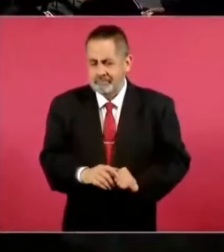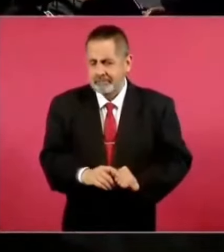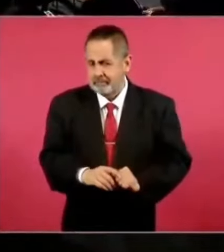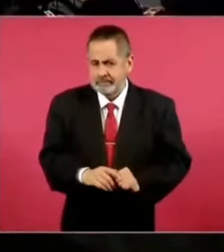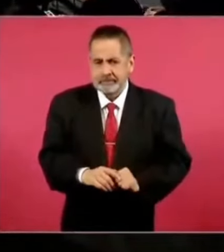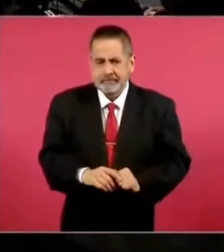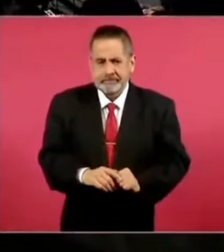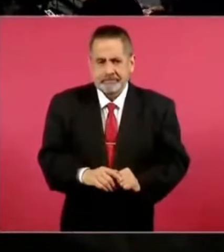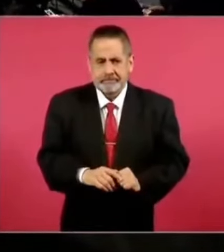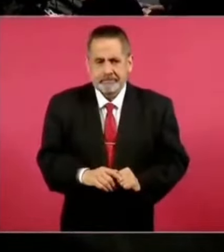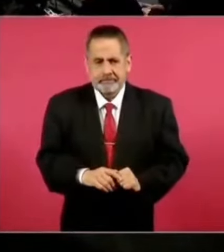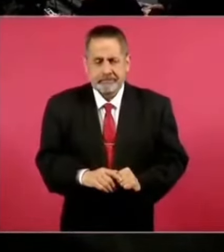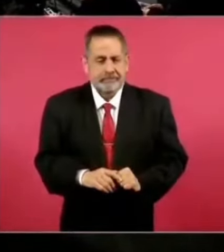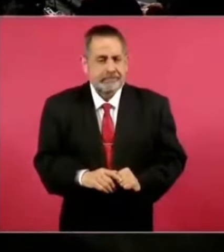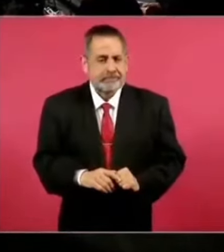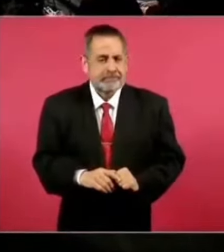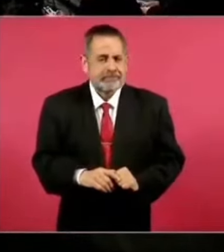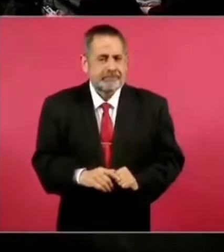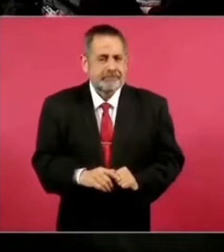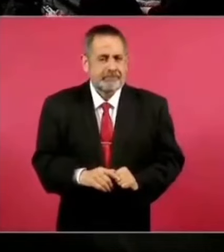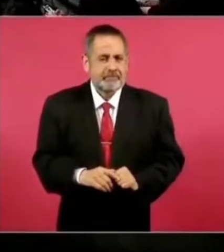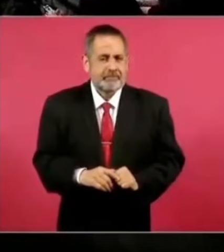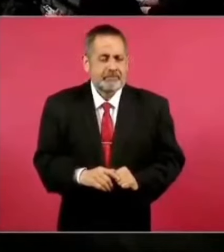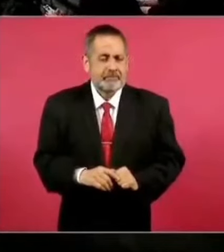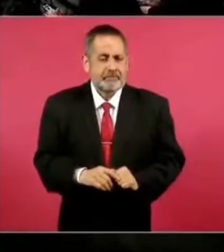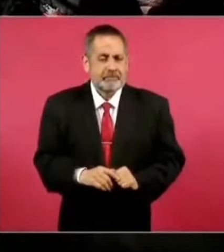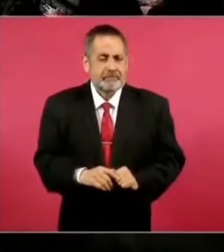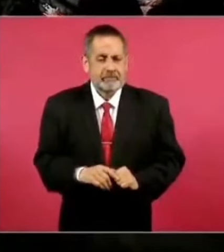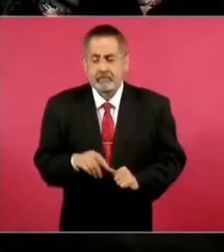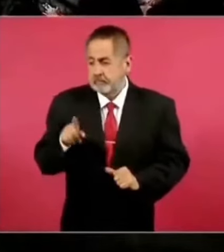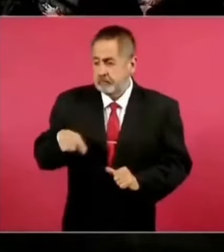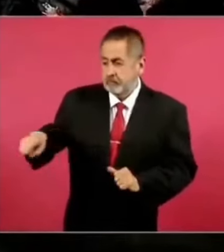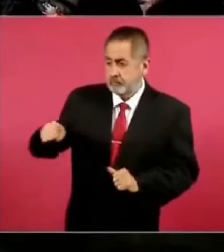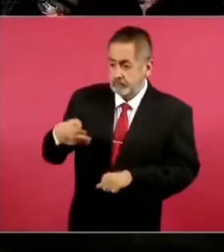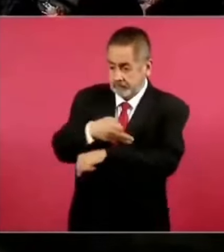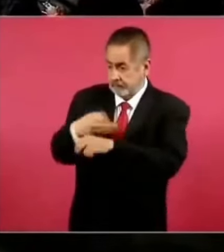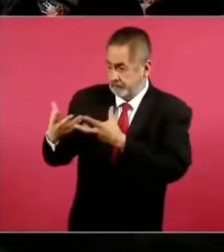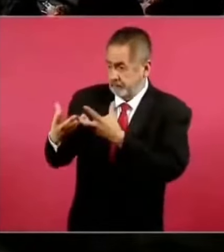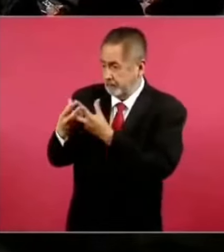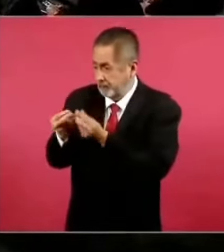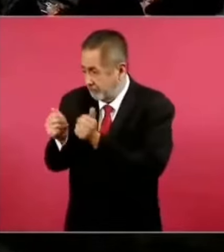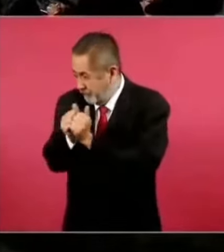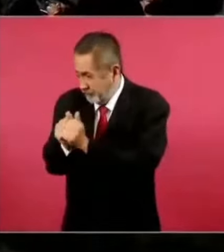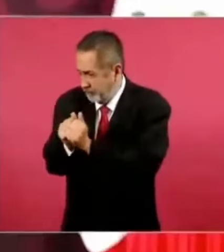es sinónimo de atraso.